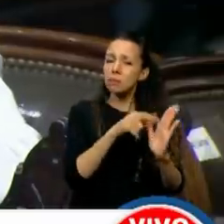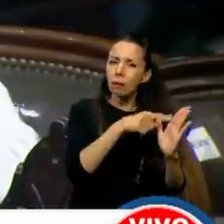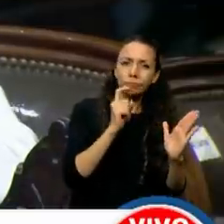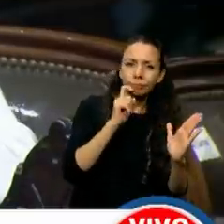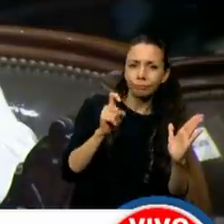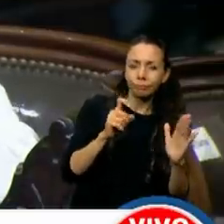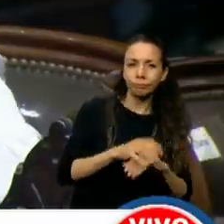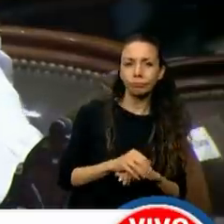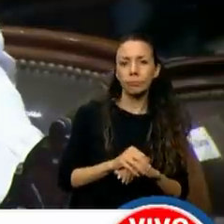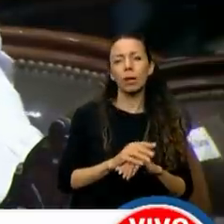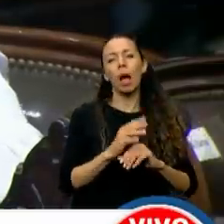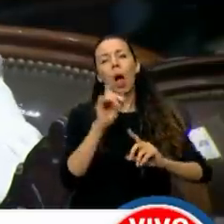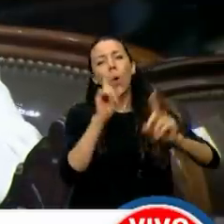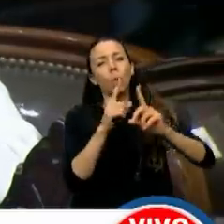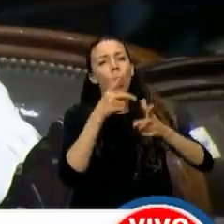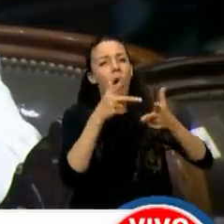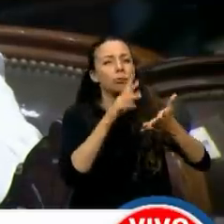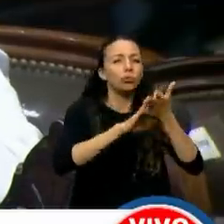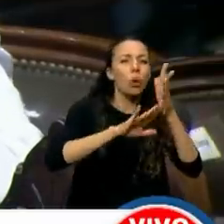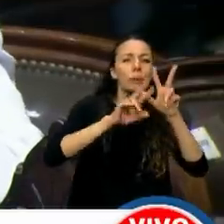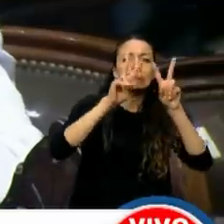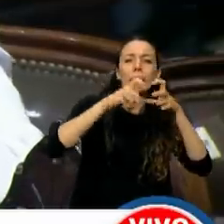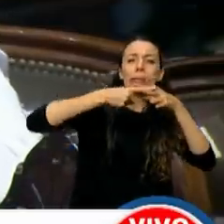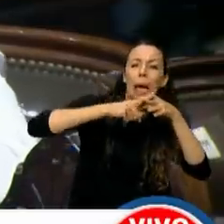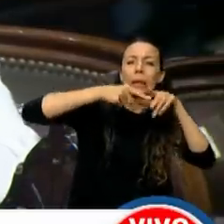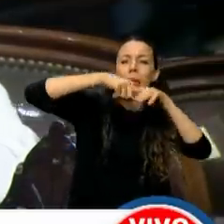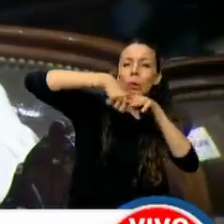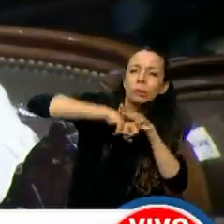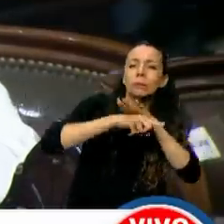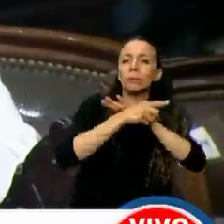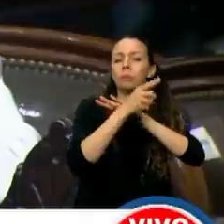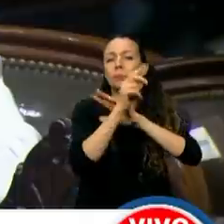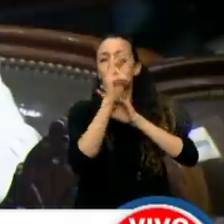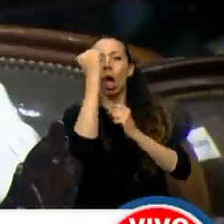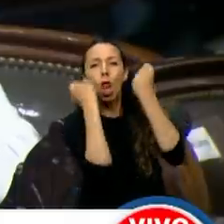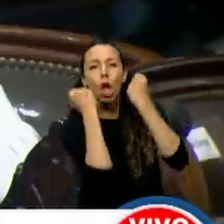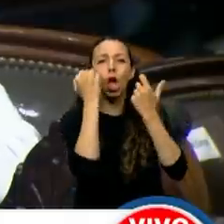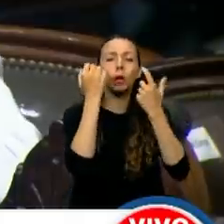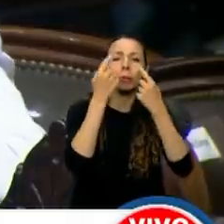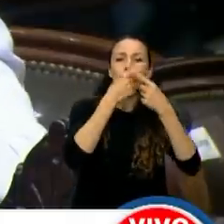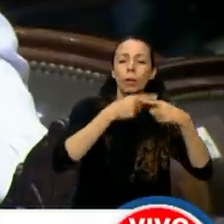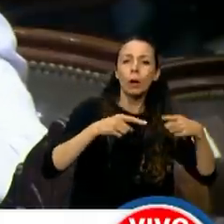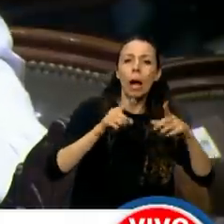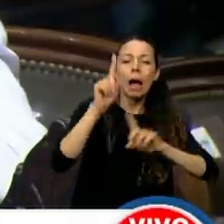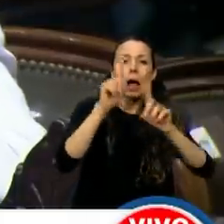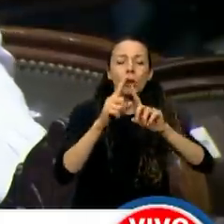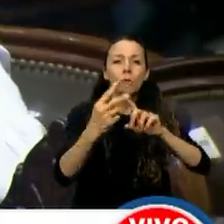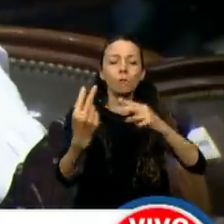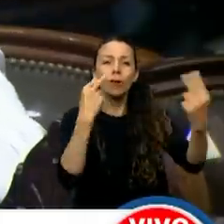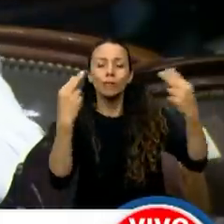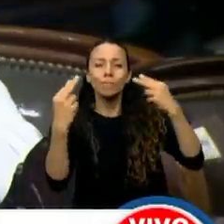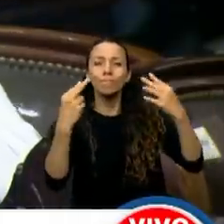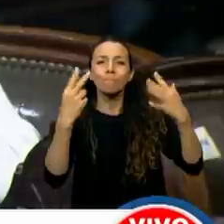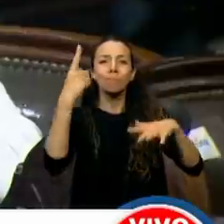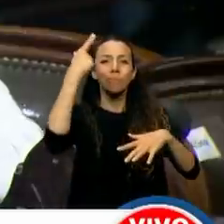inconsistencias técnicas y de cuestiones económicas tal vez este quien quien pueda estar mirándonos piensa que son